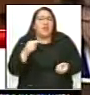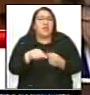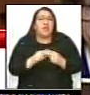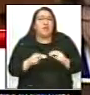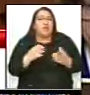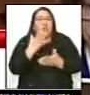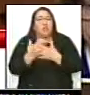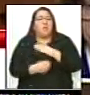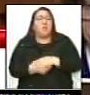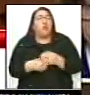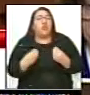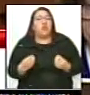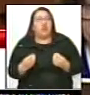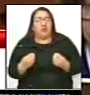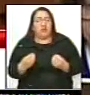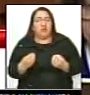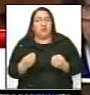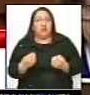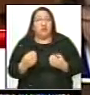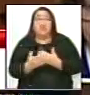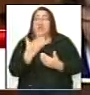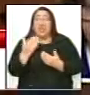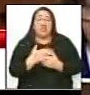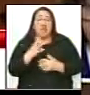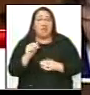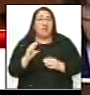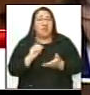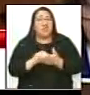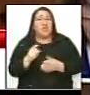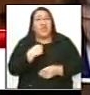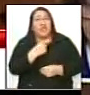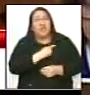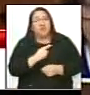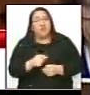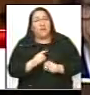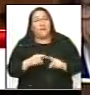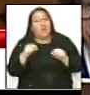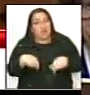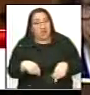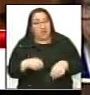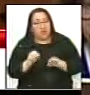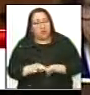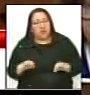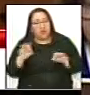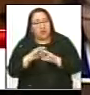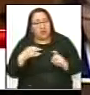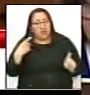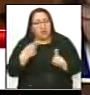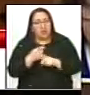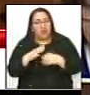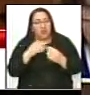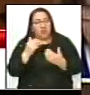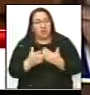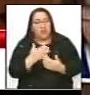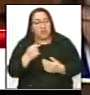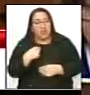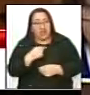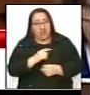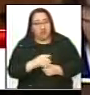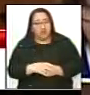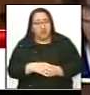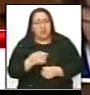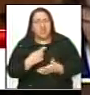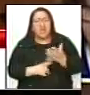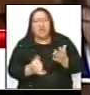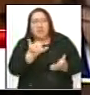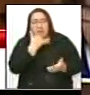niveles de corrupción. Sería fácil acá hacer más denuncias, pero vayamos más allá de las simples denuncias. ¿Qué es lo que